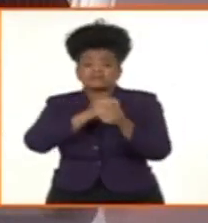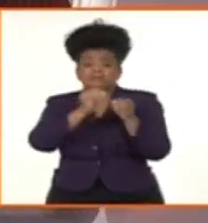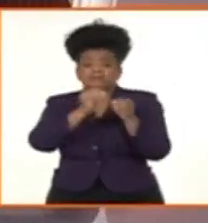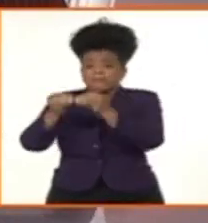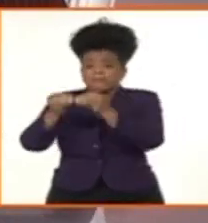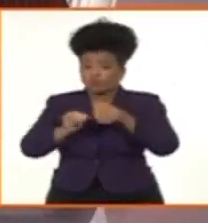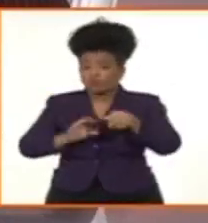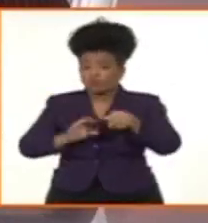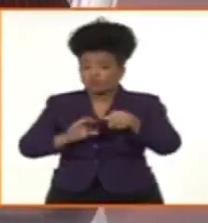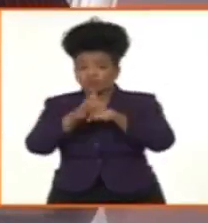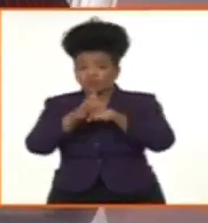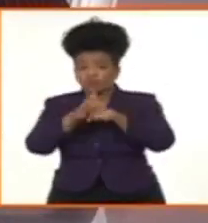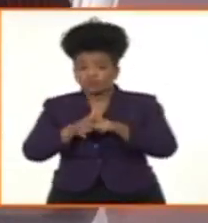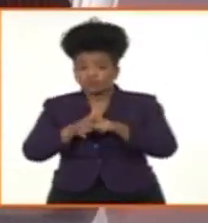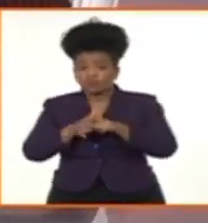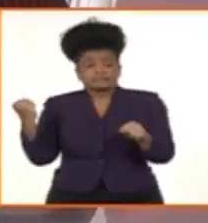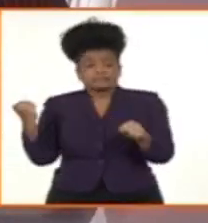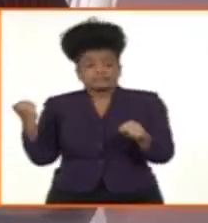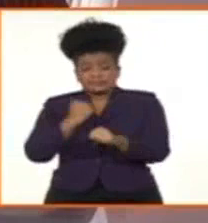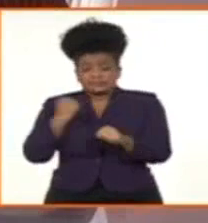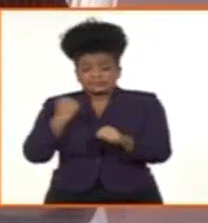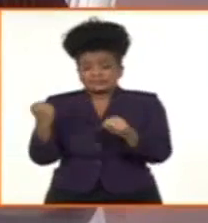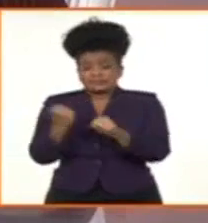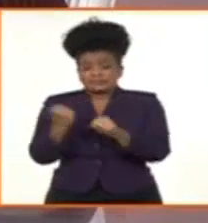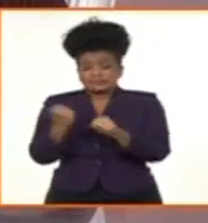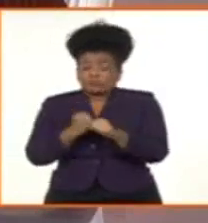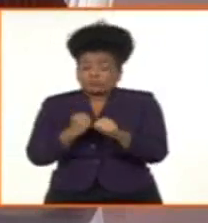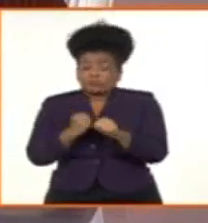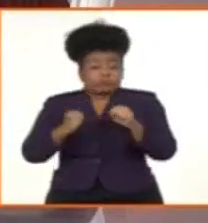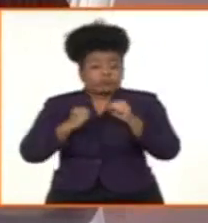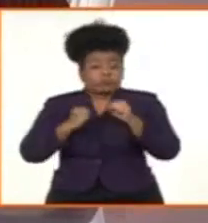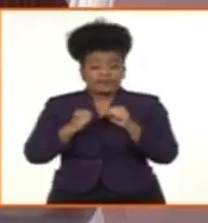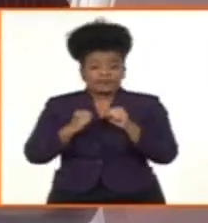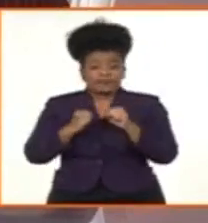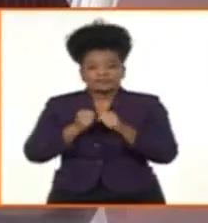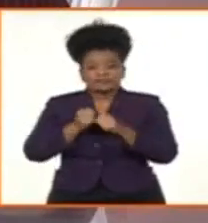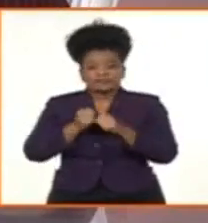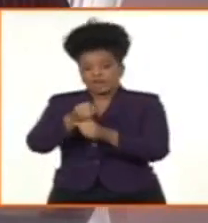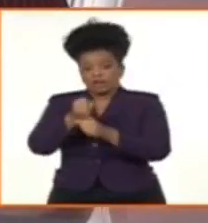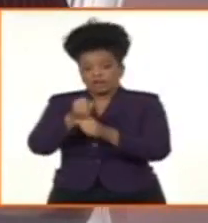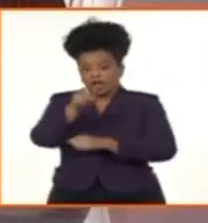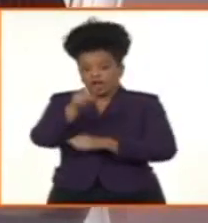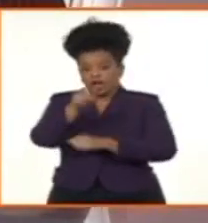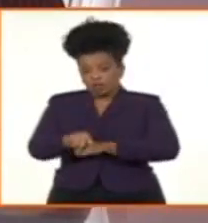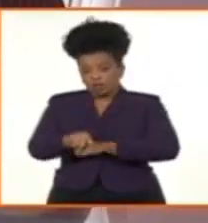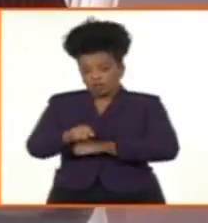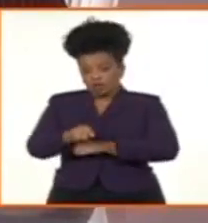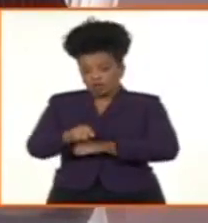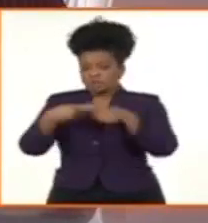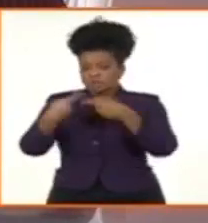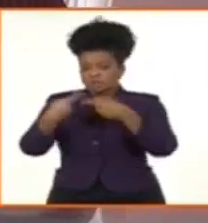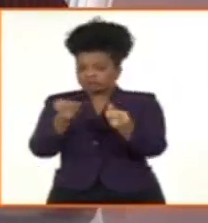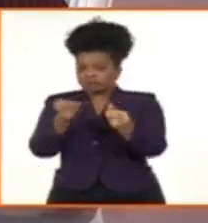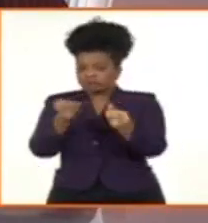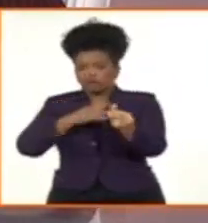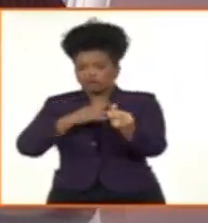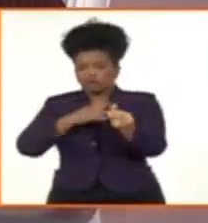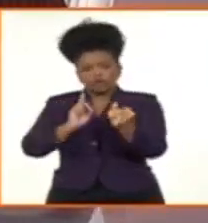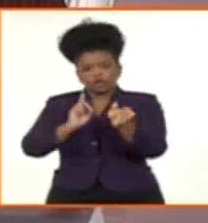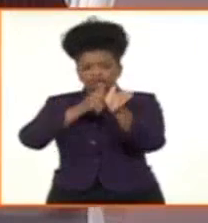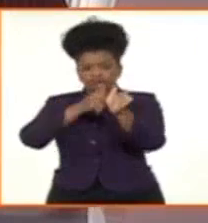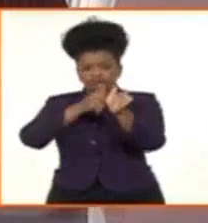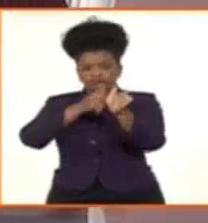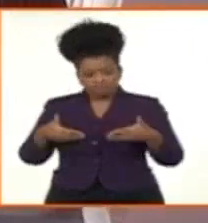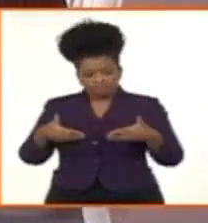tuvimos que hacer un trabajo de bastante conciencia con los trabajadores, no por su actitud y reconocimiento, porque todos estuvieron dispuestos y por eso